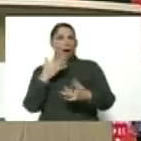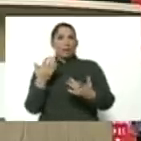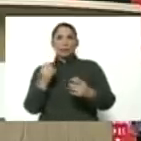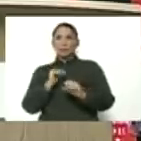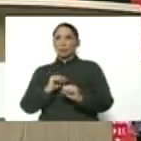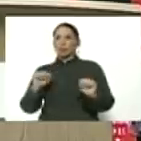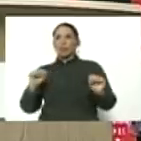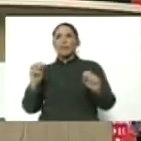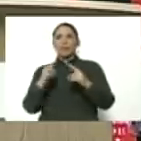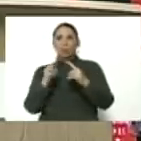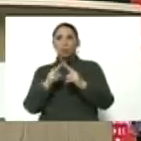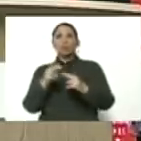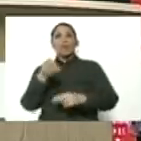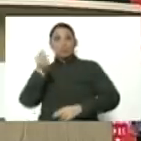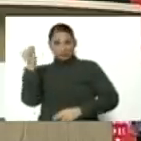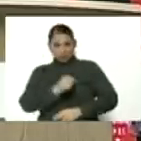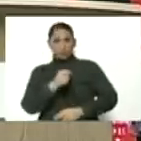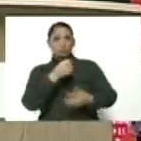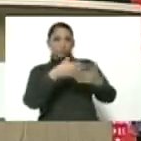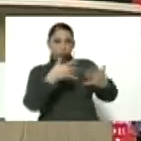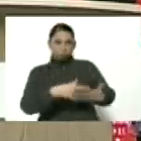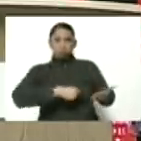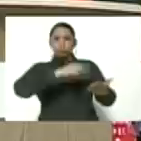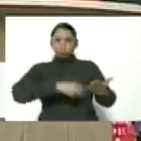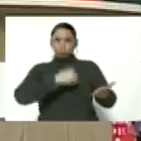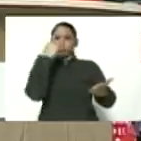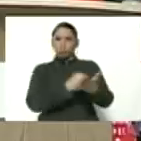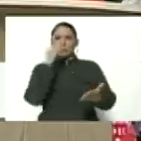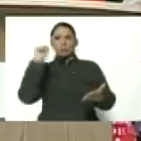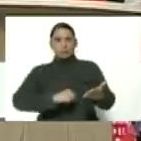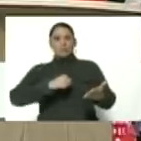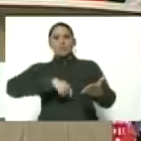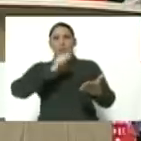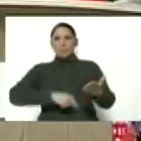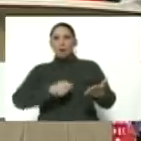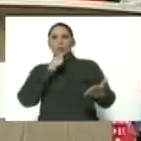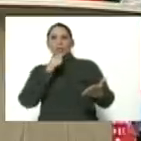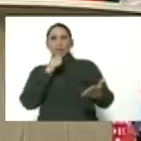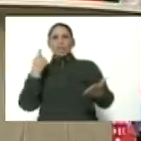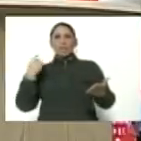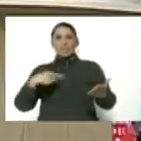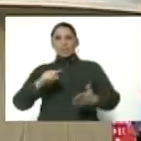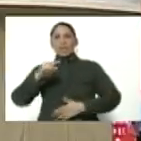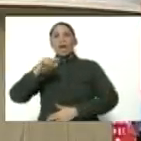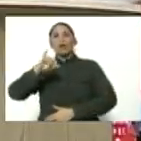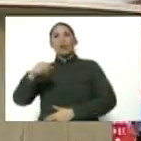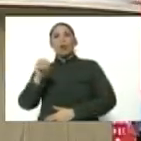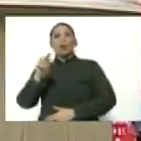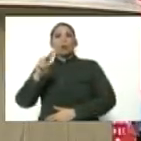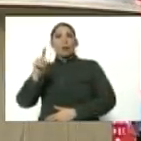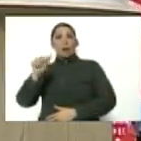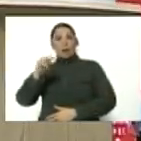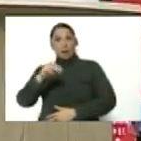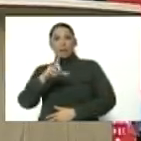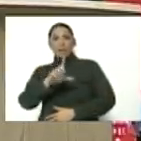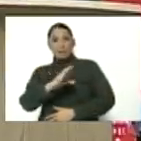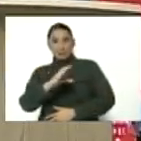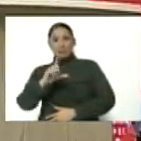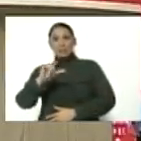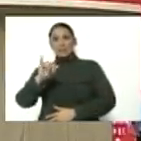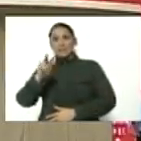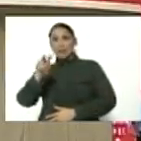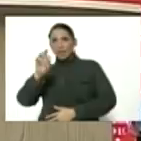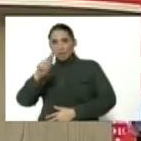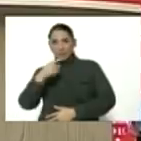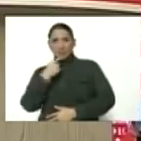contrato existe y que ese contrato fue firmado por quienes decía Jordan Goodrow y Cliver Alcalá Cordones que había sido